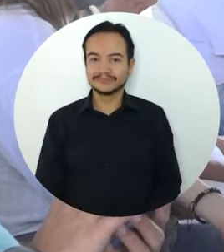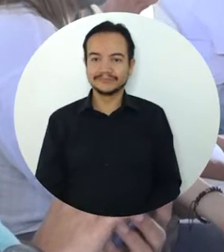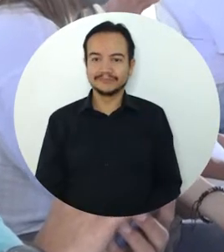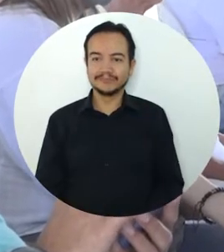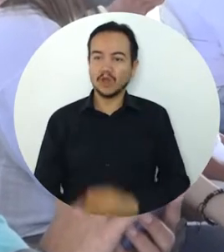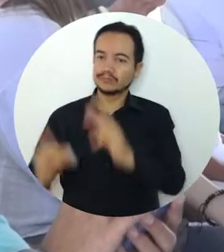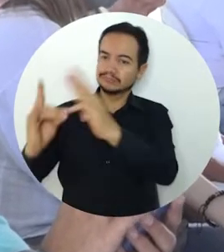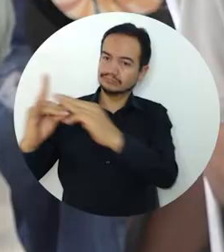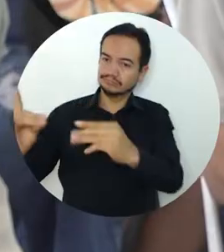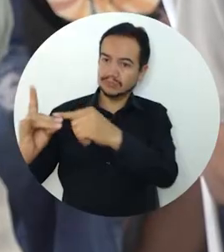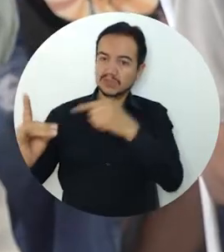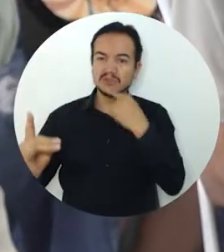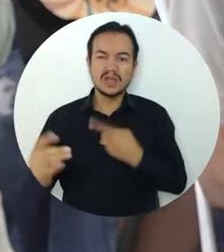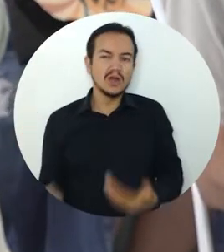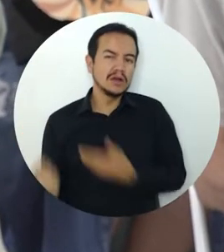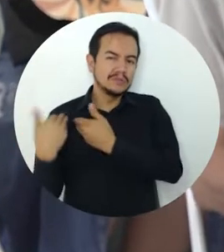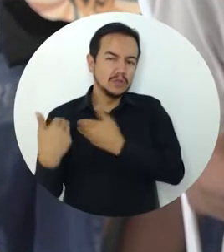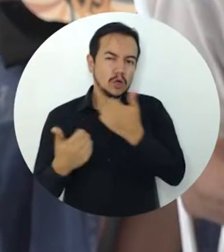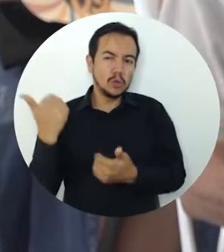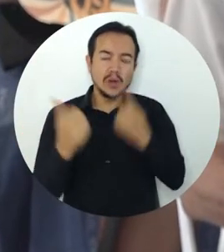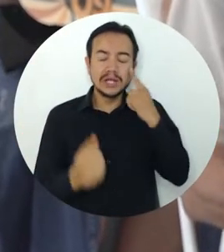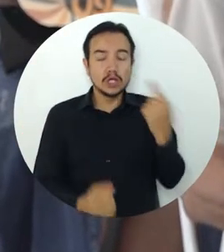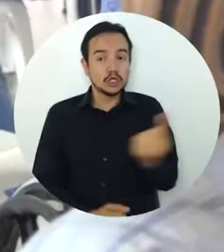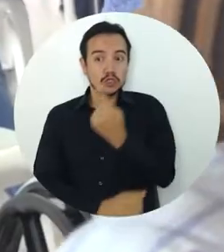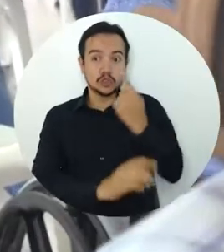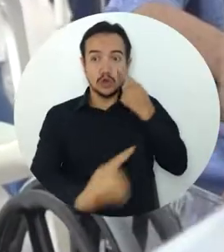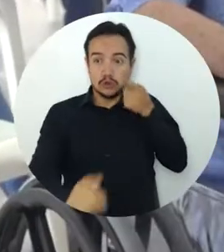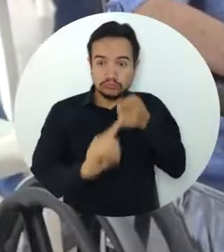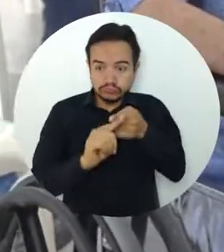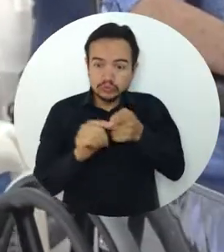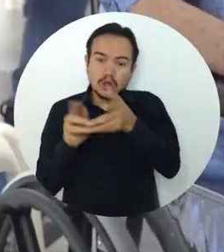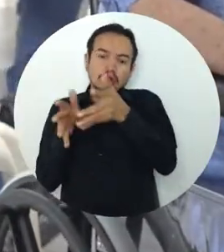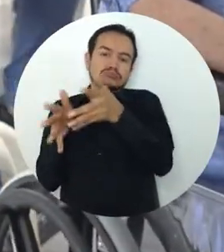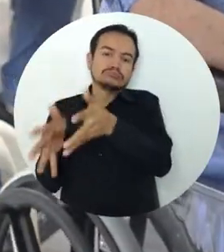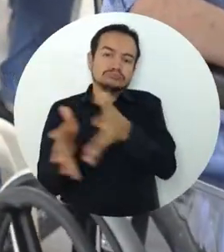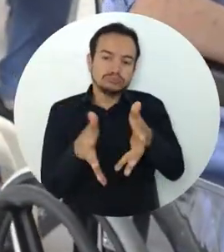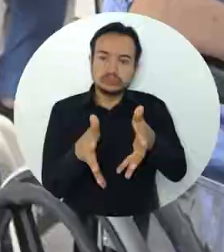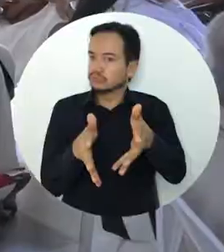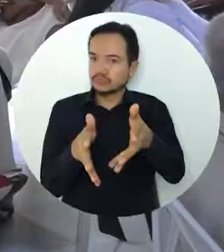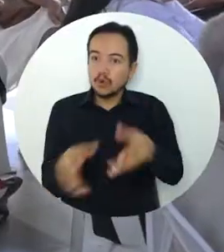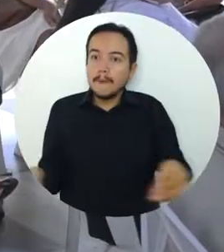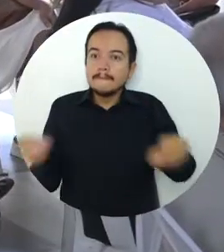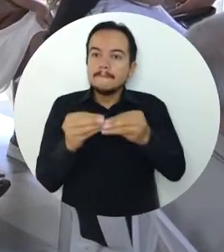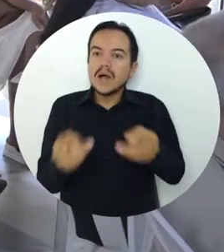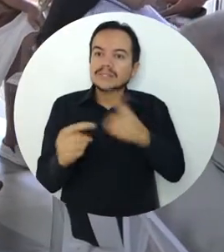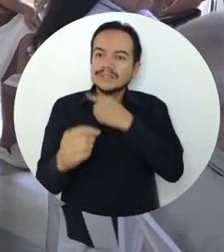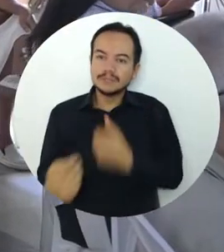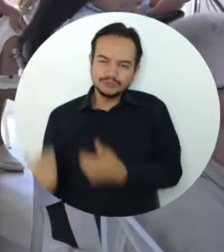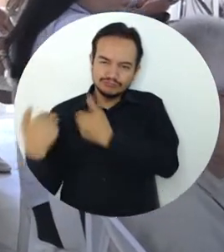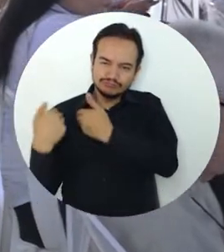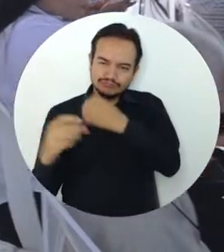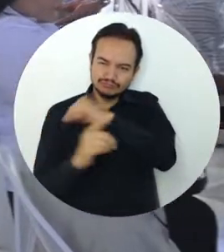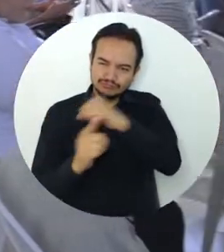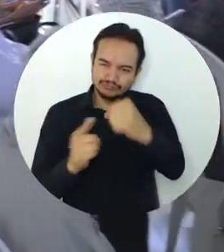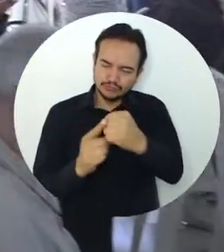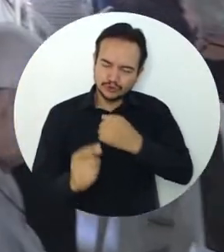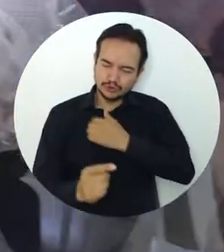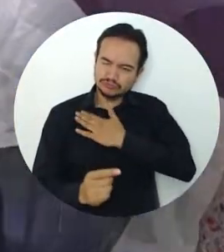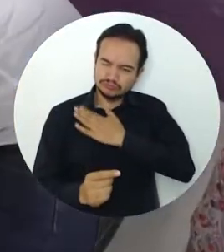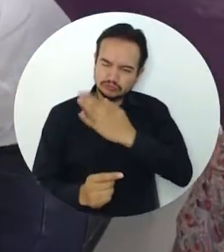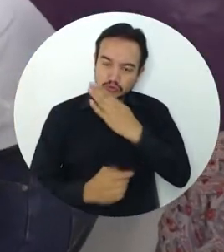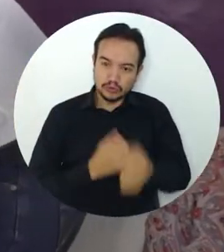Magdalena demuestra que su labor institucional va más allá de la misión educativa y ratifica el amplio sentido de responsabilidad social